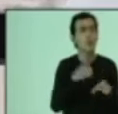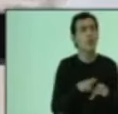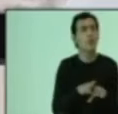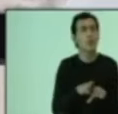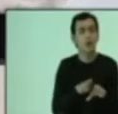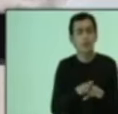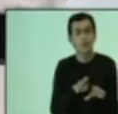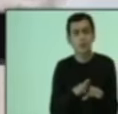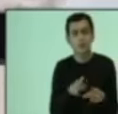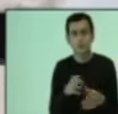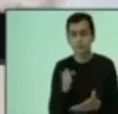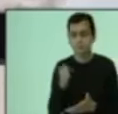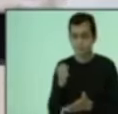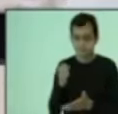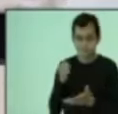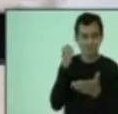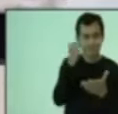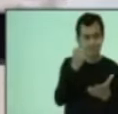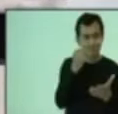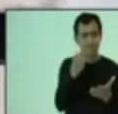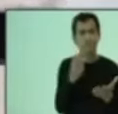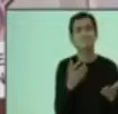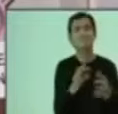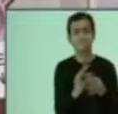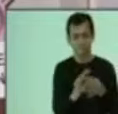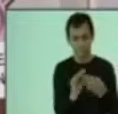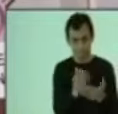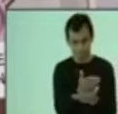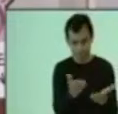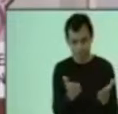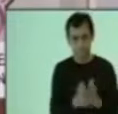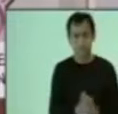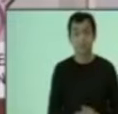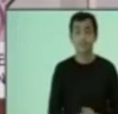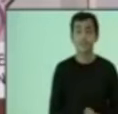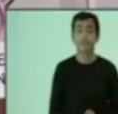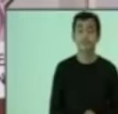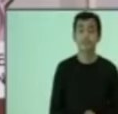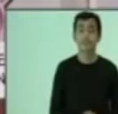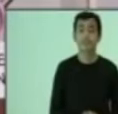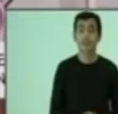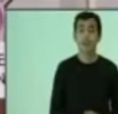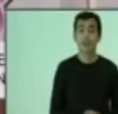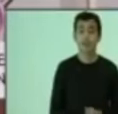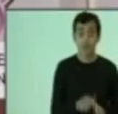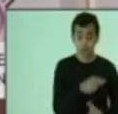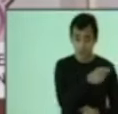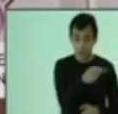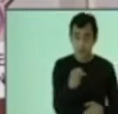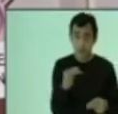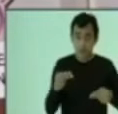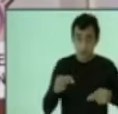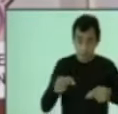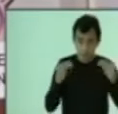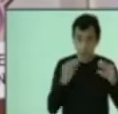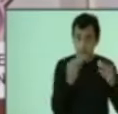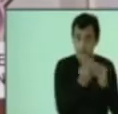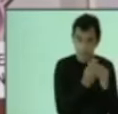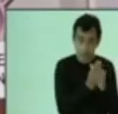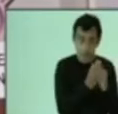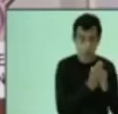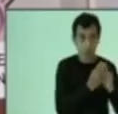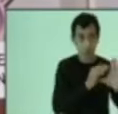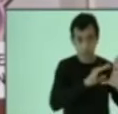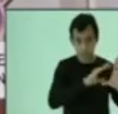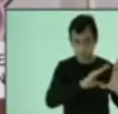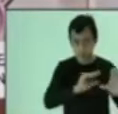el presupuesto para hacer estas acciones? Adelante. Sí, vamos a capacitar a los negocios, a las empresas, para que